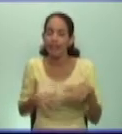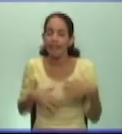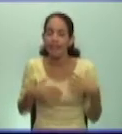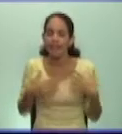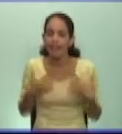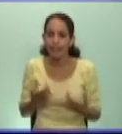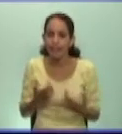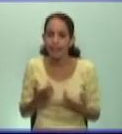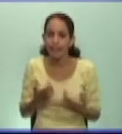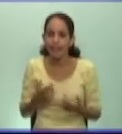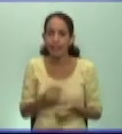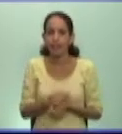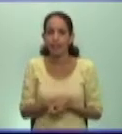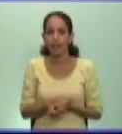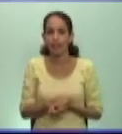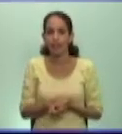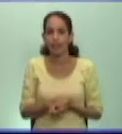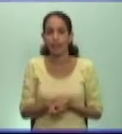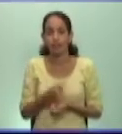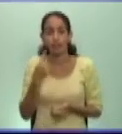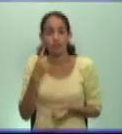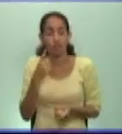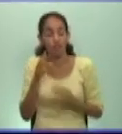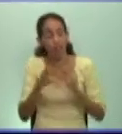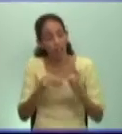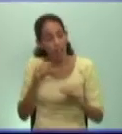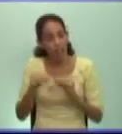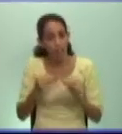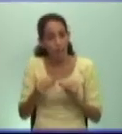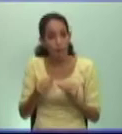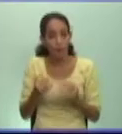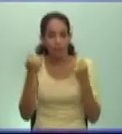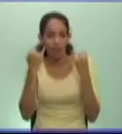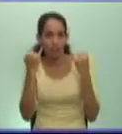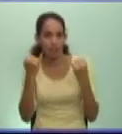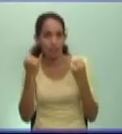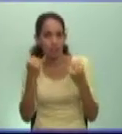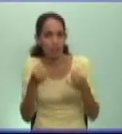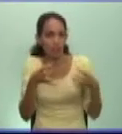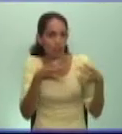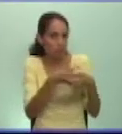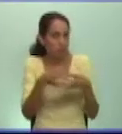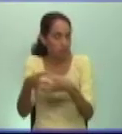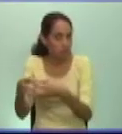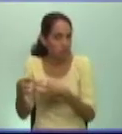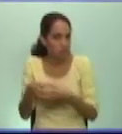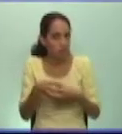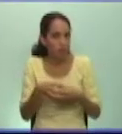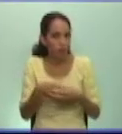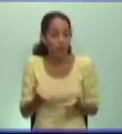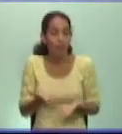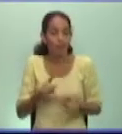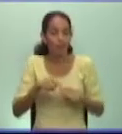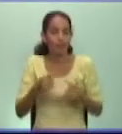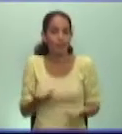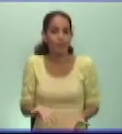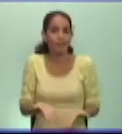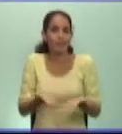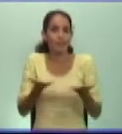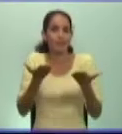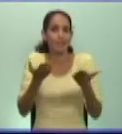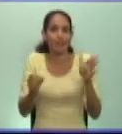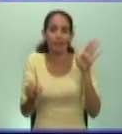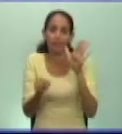a consolidar puntos de vista, intereses de clase, y al final, bueno, el desarrollo lo llevó al triunfo del capitalismo. Una